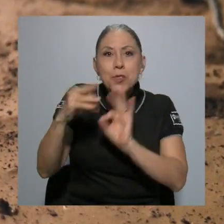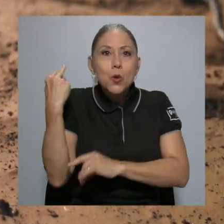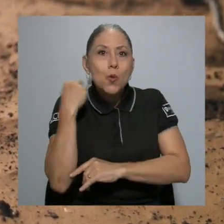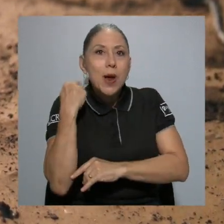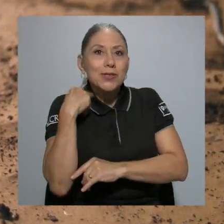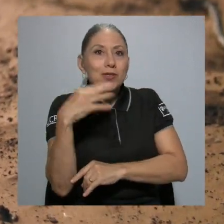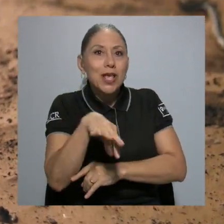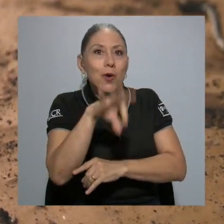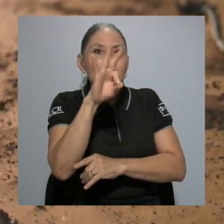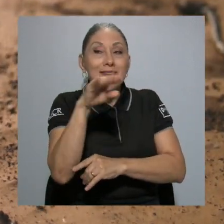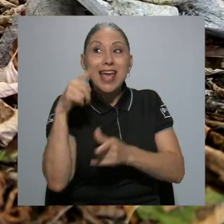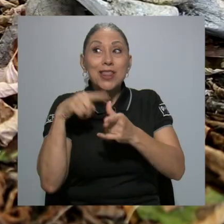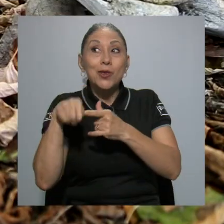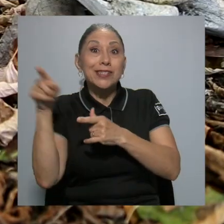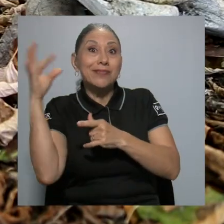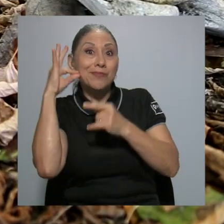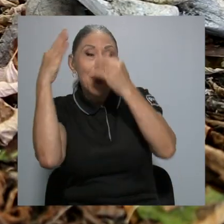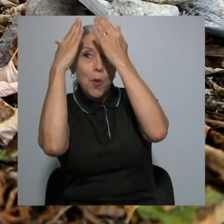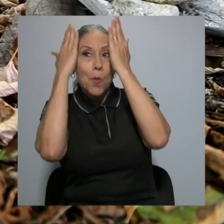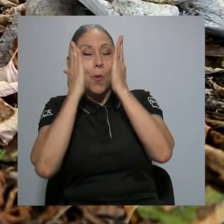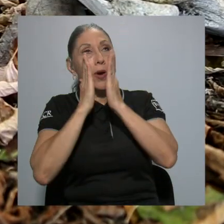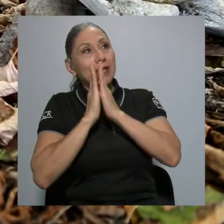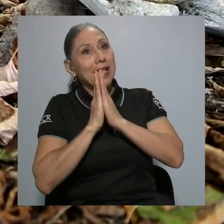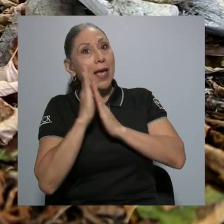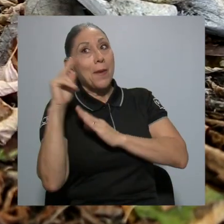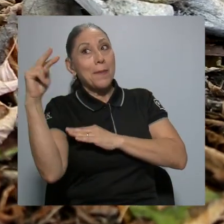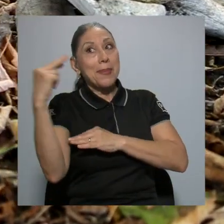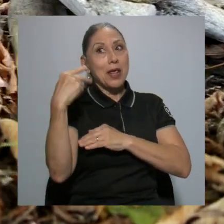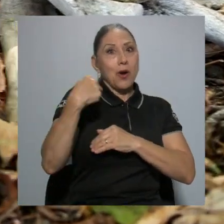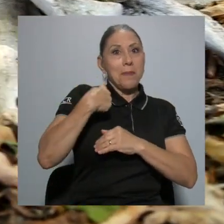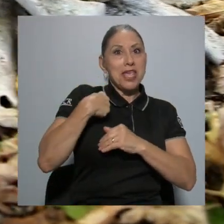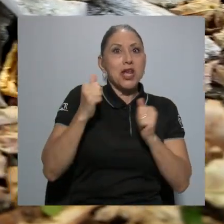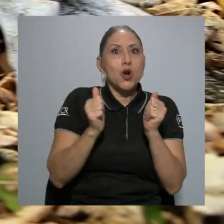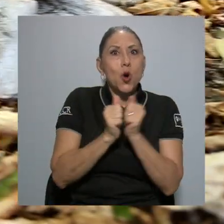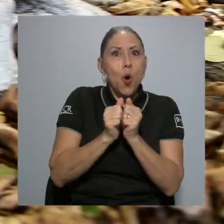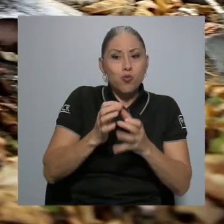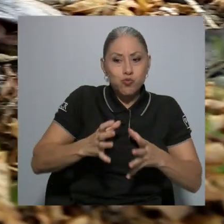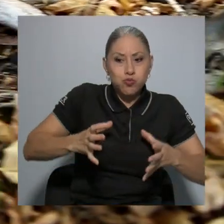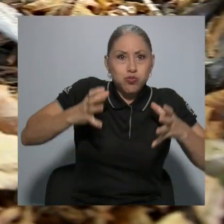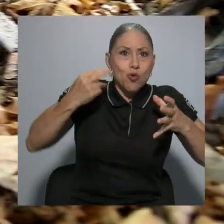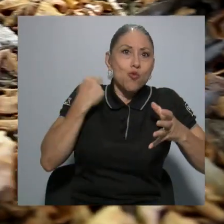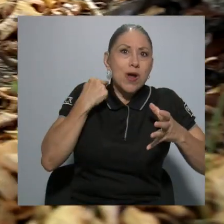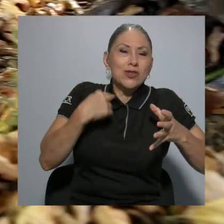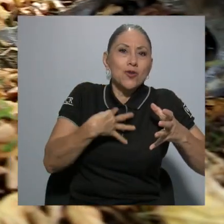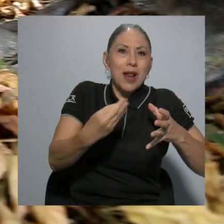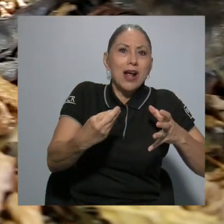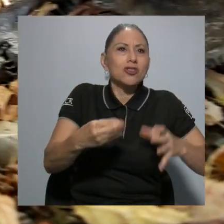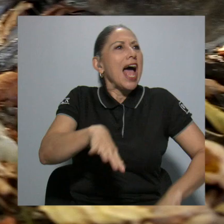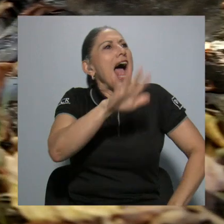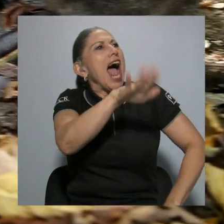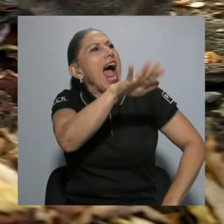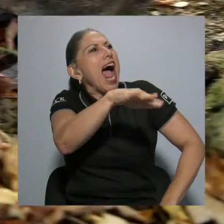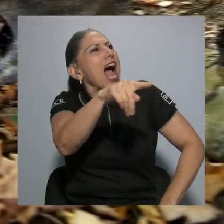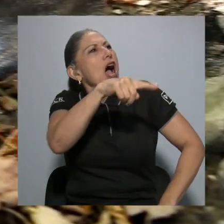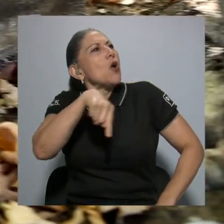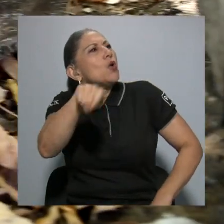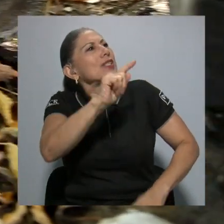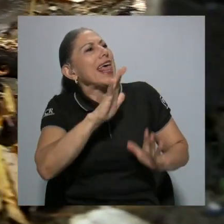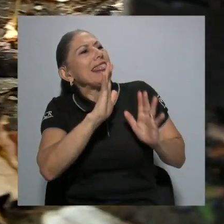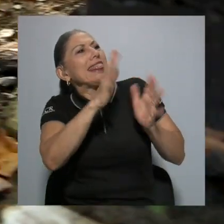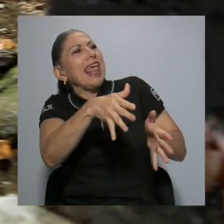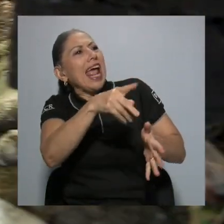¿no? Hasta que las monjas me vieron cargando una ruma de huesos blancos. Y me gritaron, deja esos huesos que